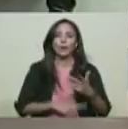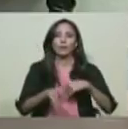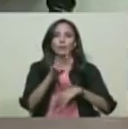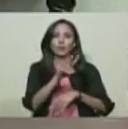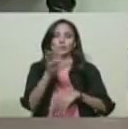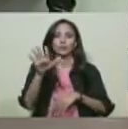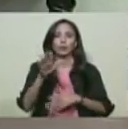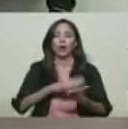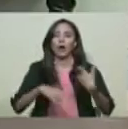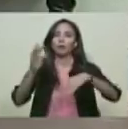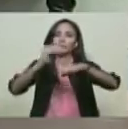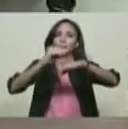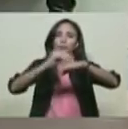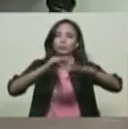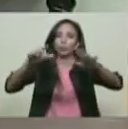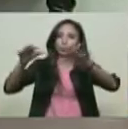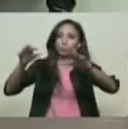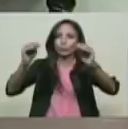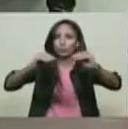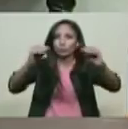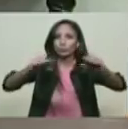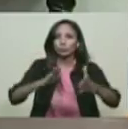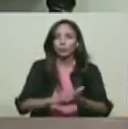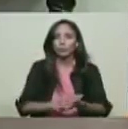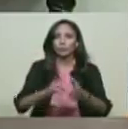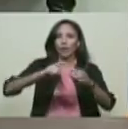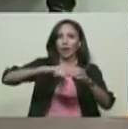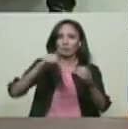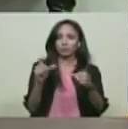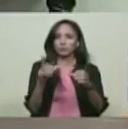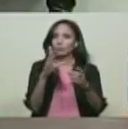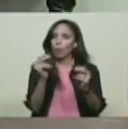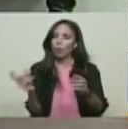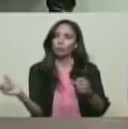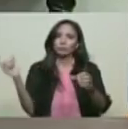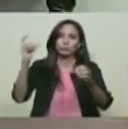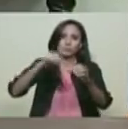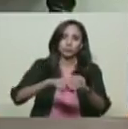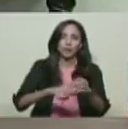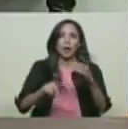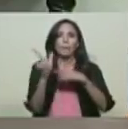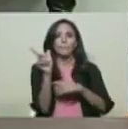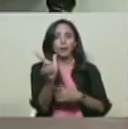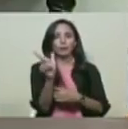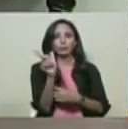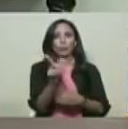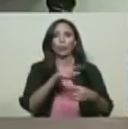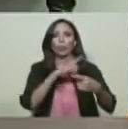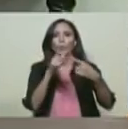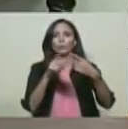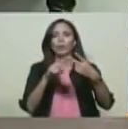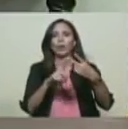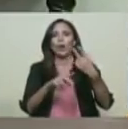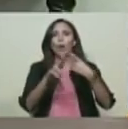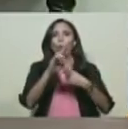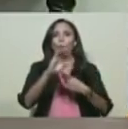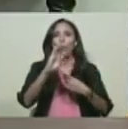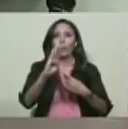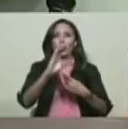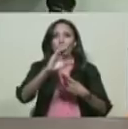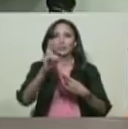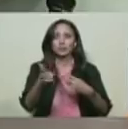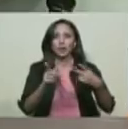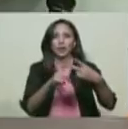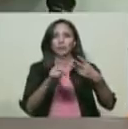a todo el gran polo patriótico, sin exclusiones de ningún tipo, al Partido Socialista Unido de Venezuela, a la UVC, a los CLAP, a